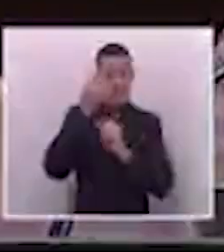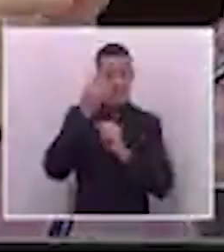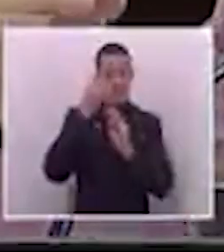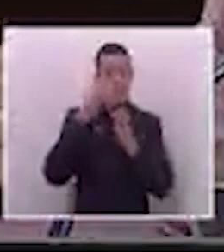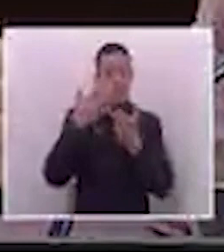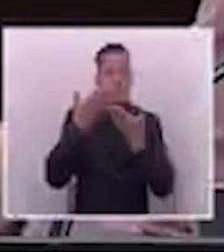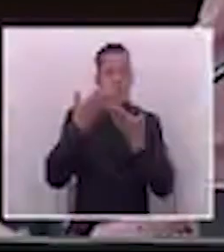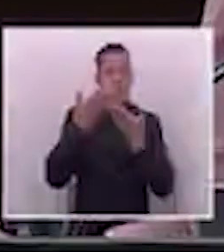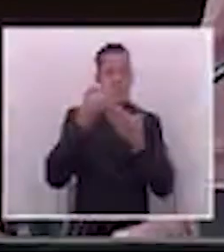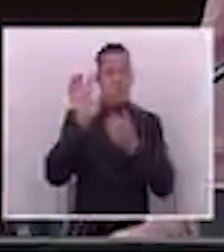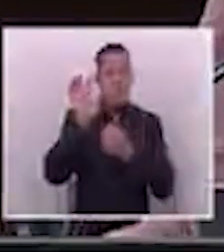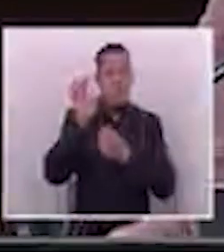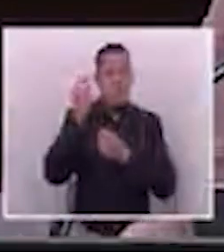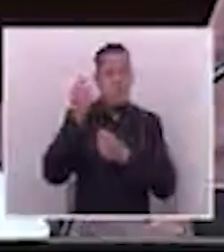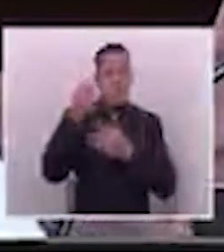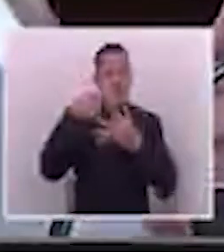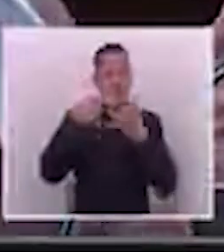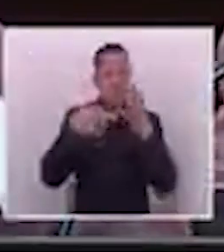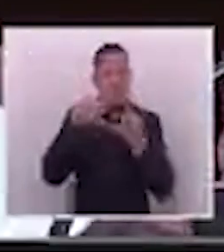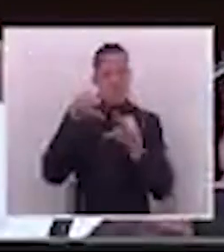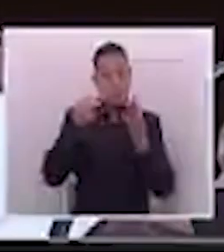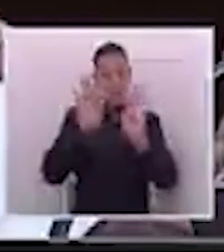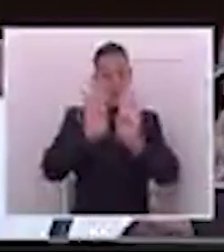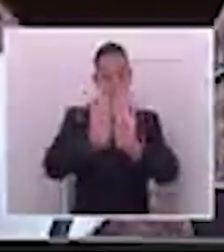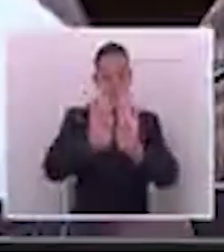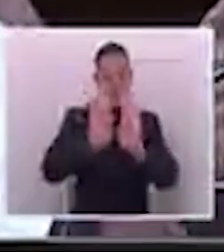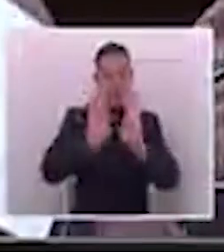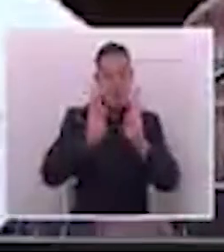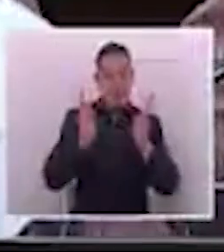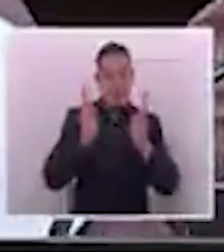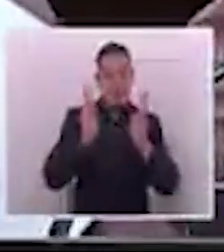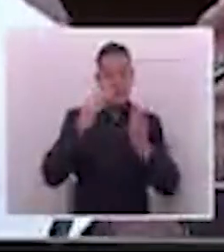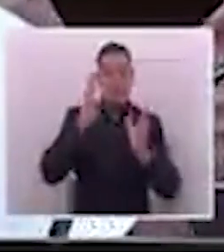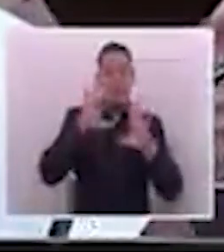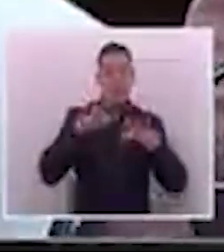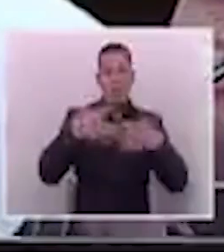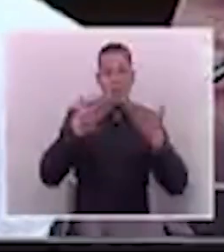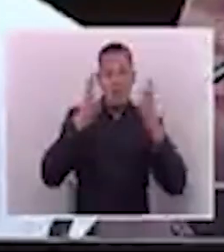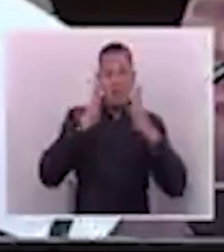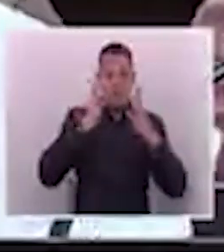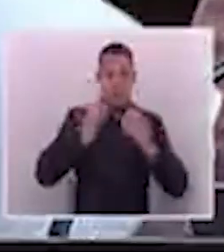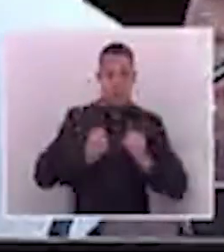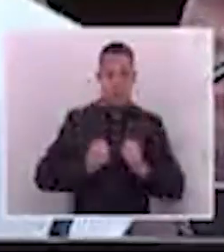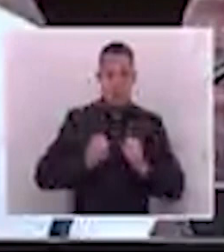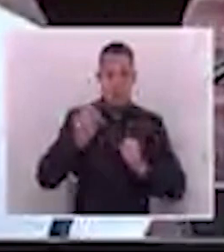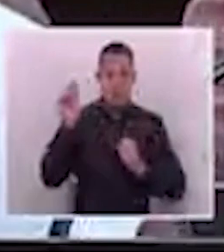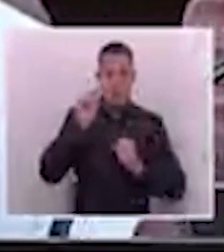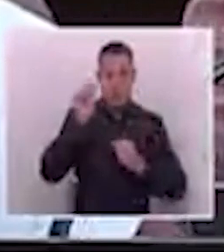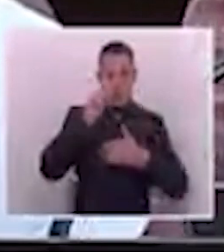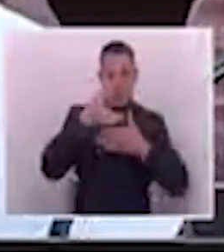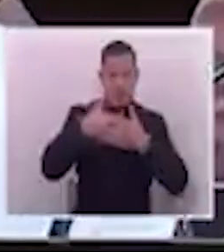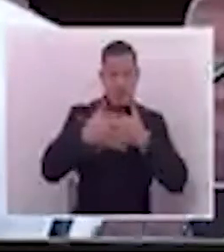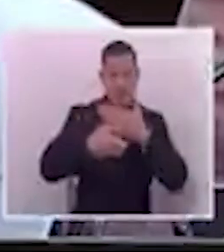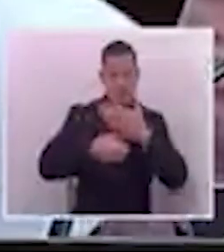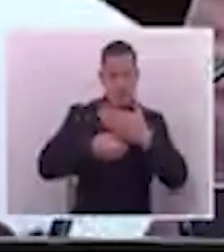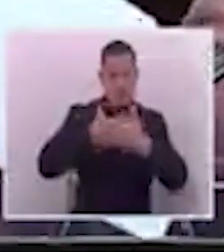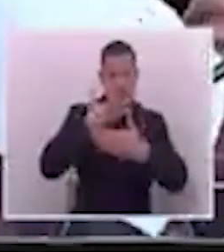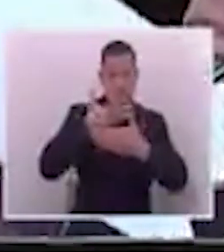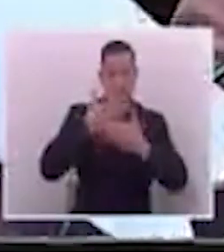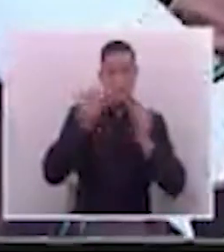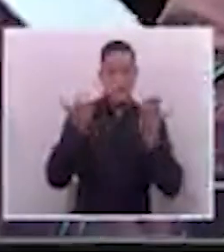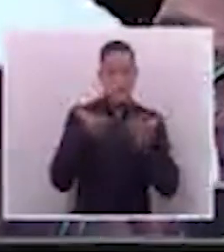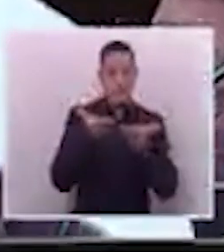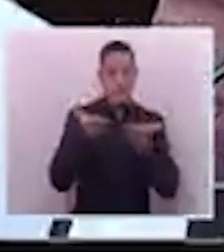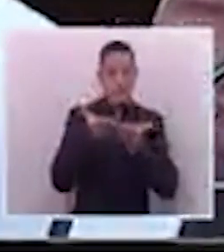se está probando una ley que abre las puertas para que el gobierno pueda emitir activos digitales que se